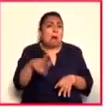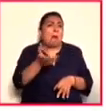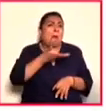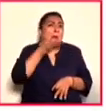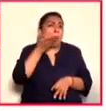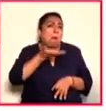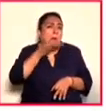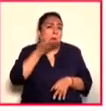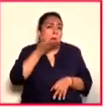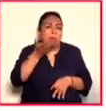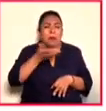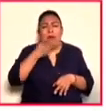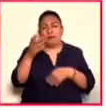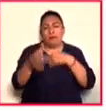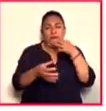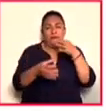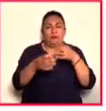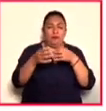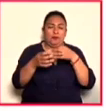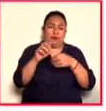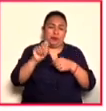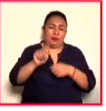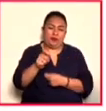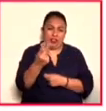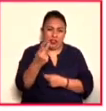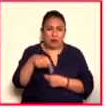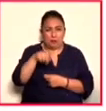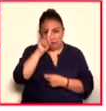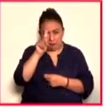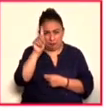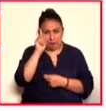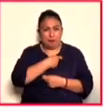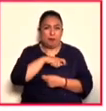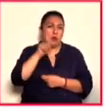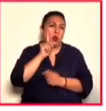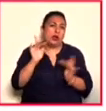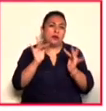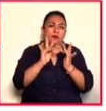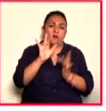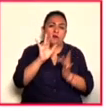habitual. Para Canal 22, desde Madrid, España, Francina Islas, corresponsal.